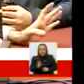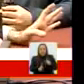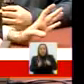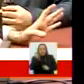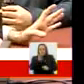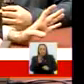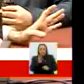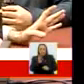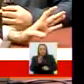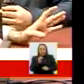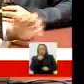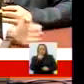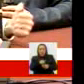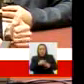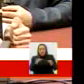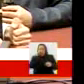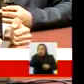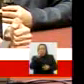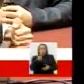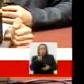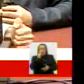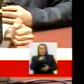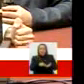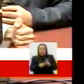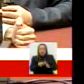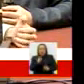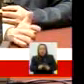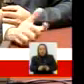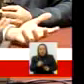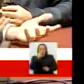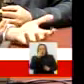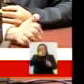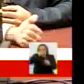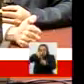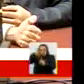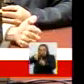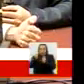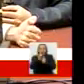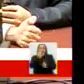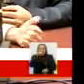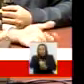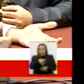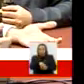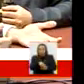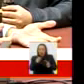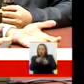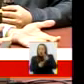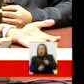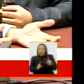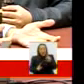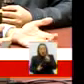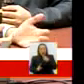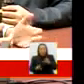en la historia del Perú. Entonces, ¿qué significa esto de acá? Que el ciudadano ha sancionado con su voto a los parlamentarios. Y